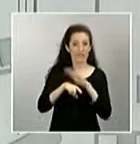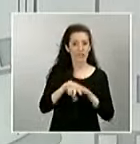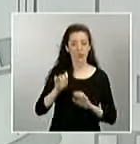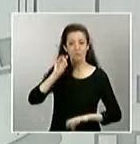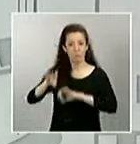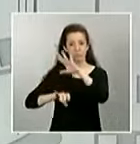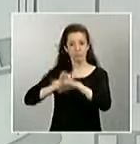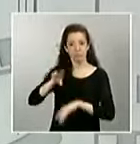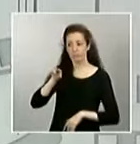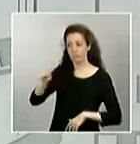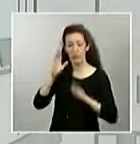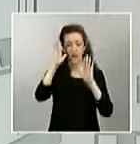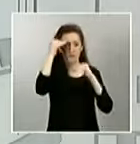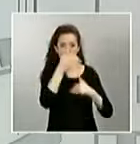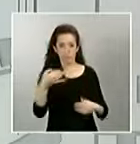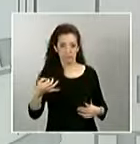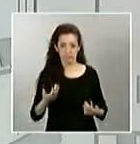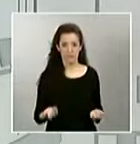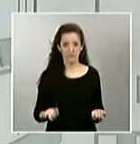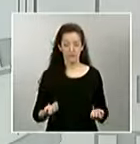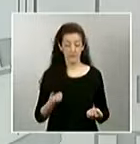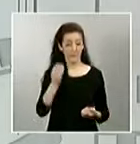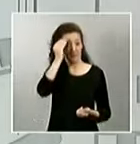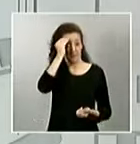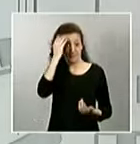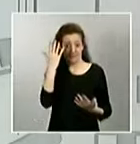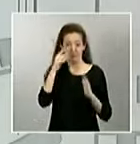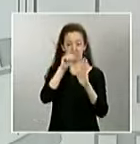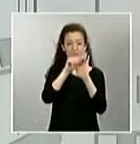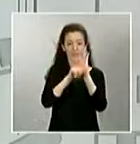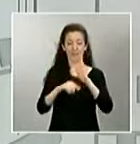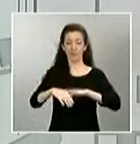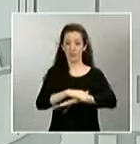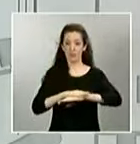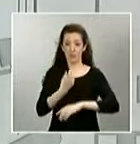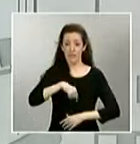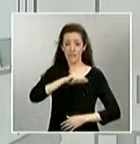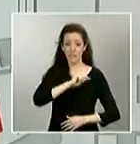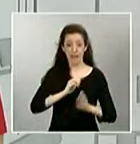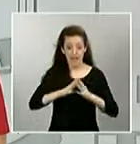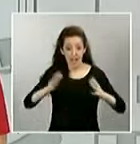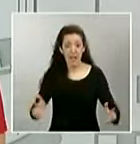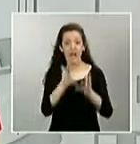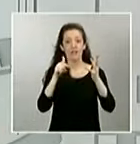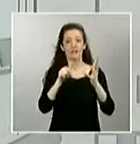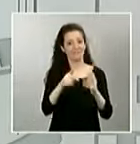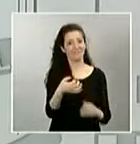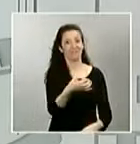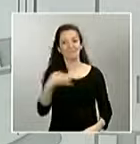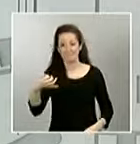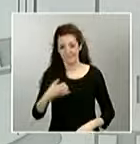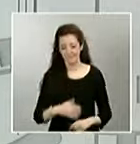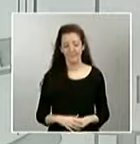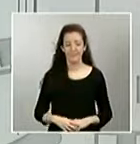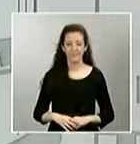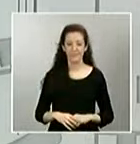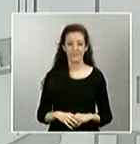que el Gobierno de España ha impulsado están siendo eficaces. Y termino con dos cuestiones para que